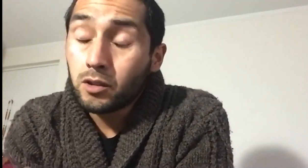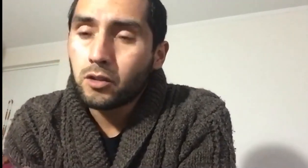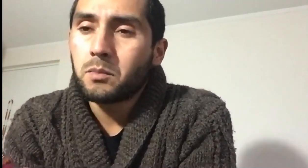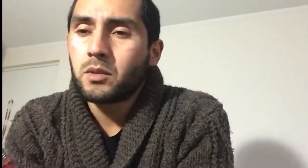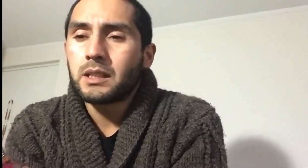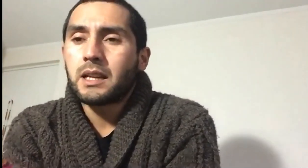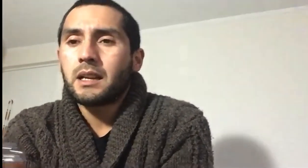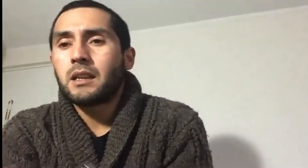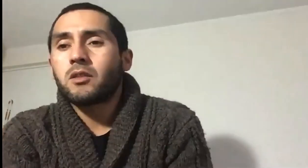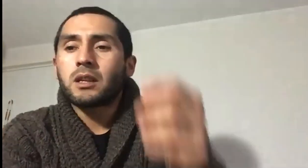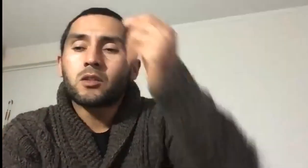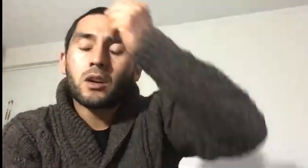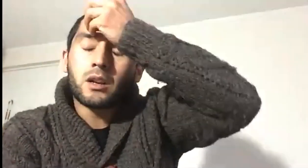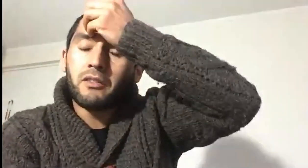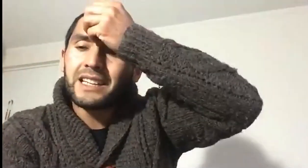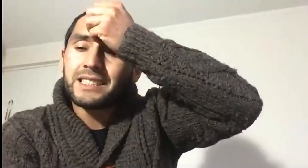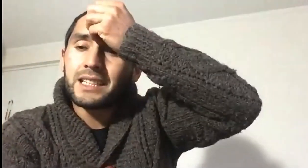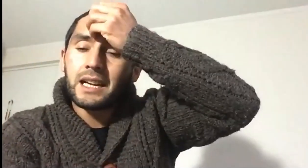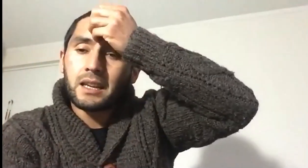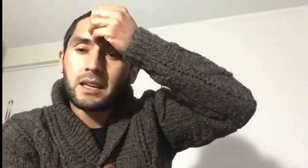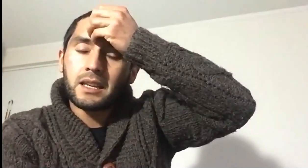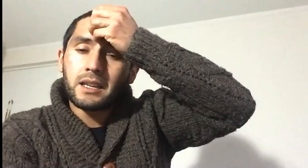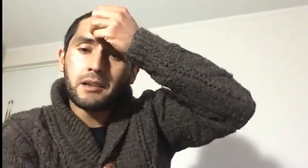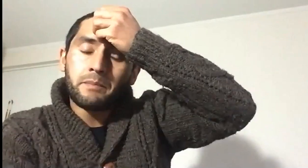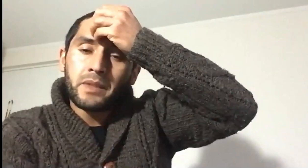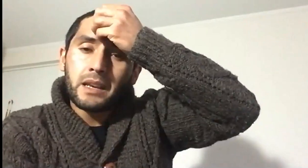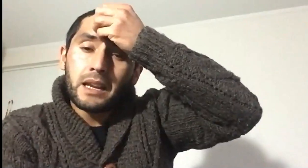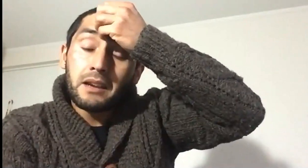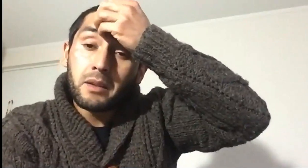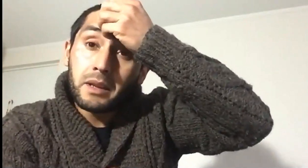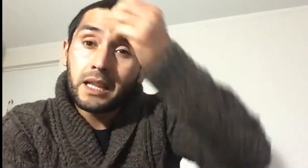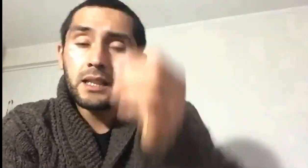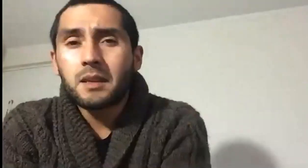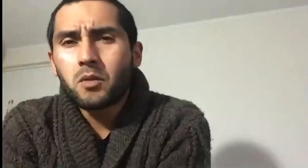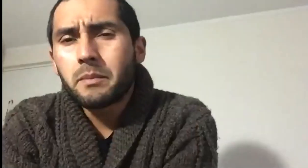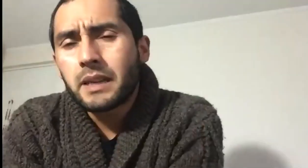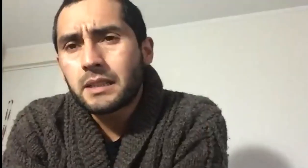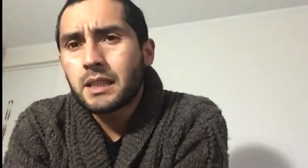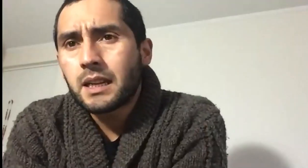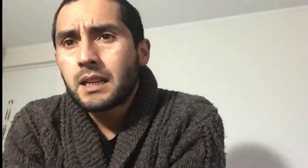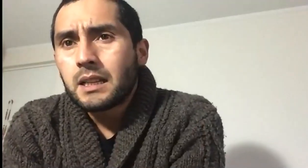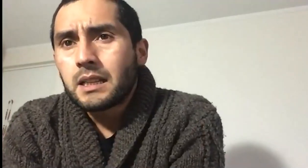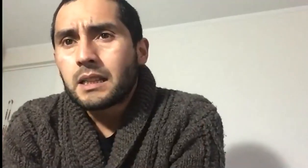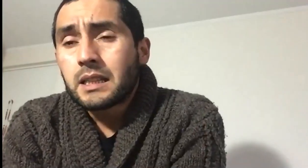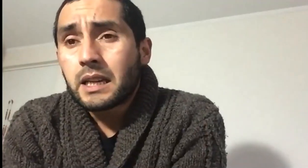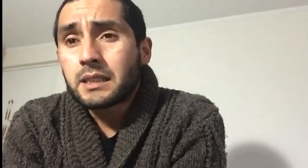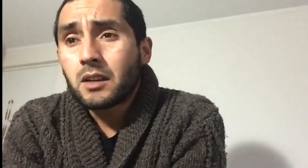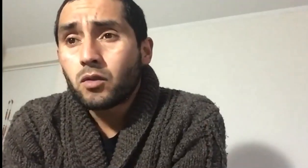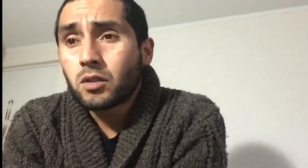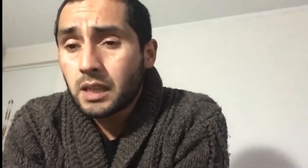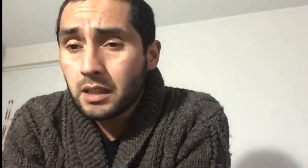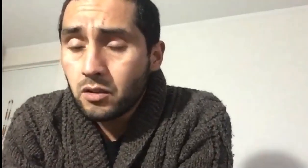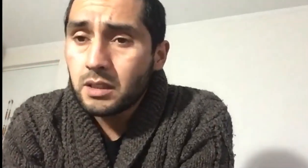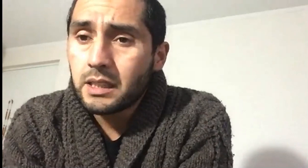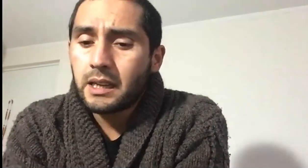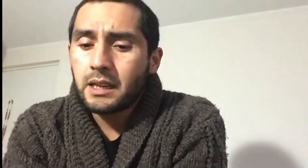incluidos nosotros, ¿ya? Y con esto hago referencia a que las enfermedades tipo demencia, desde hace